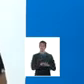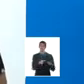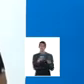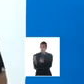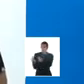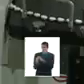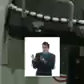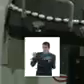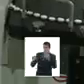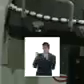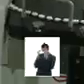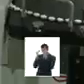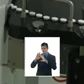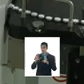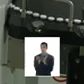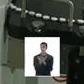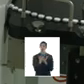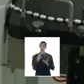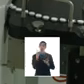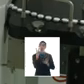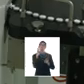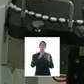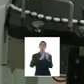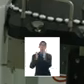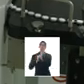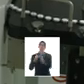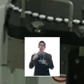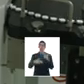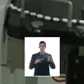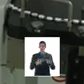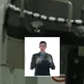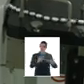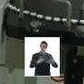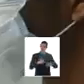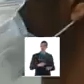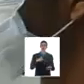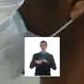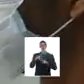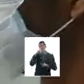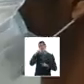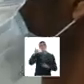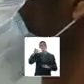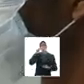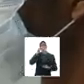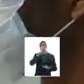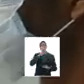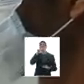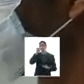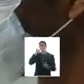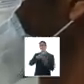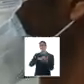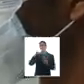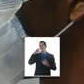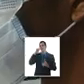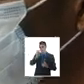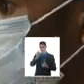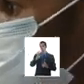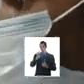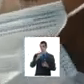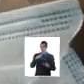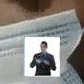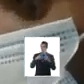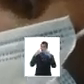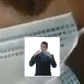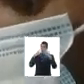manera estable. Tuvimos también el nifedipino, la warfarina, fueron productos que son claves para el paciente que los